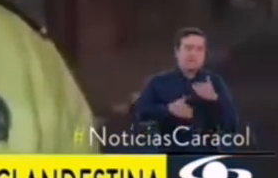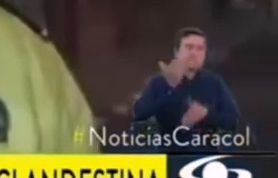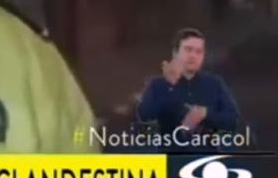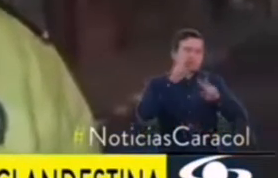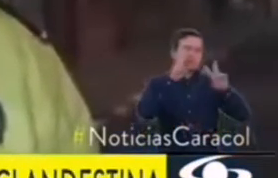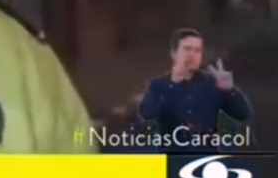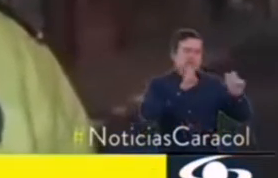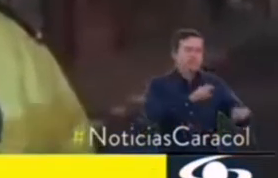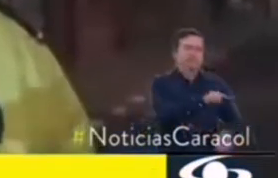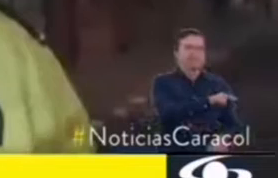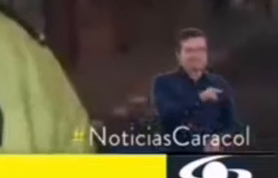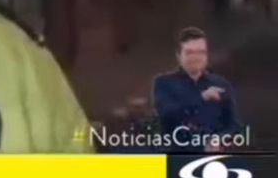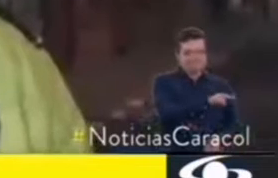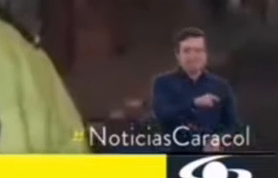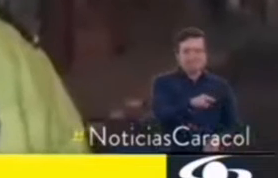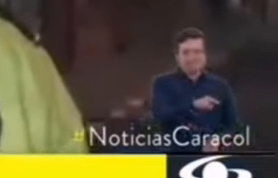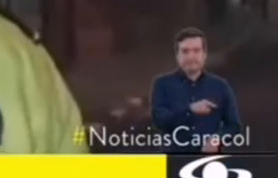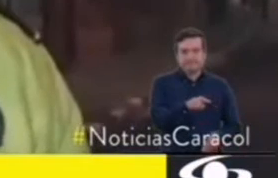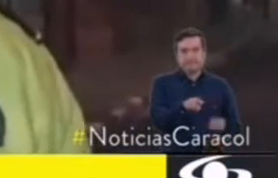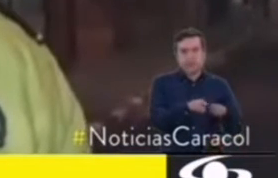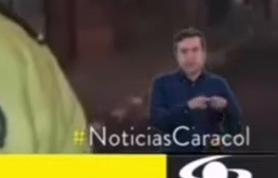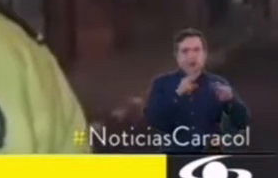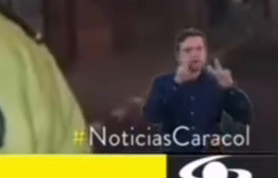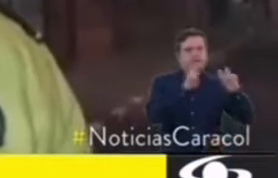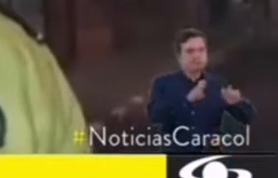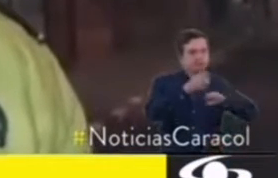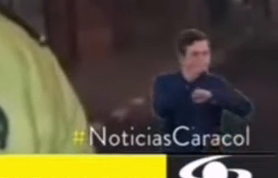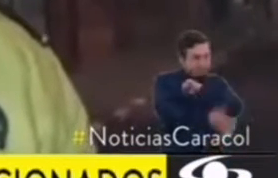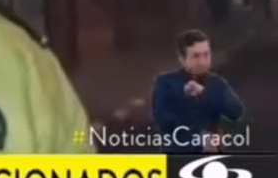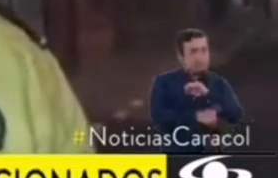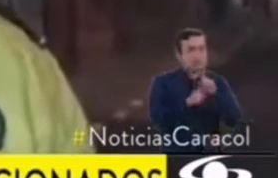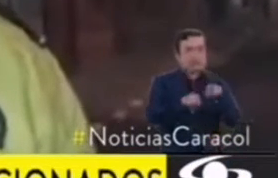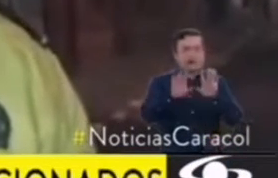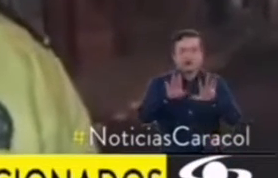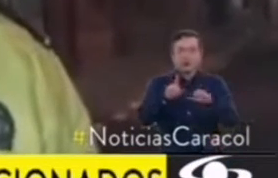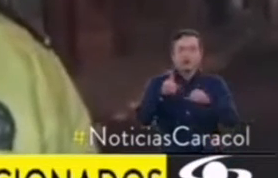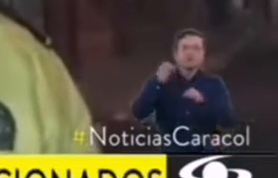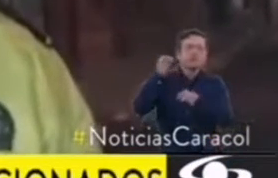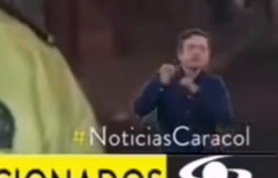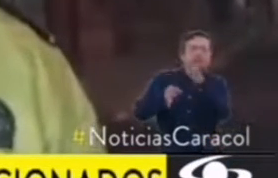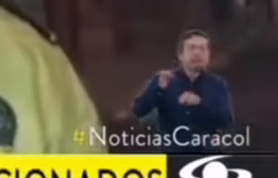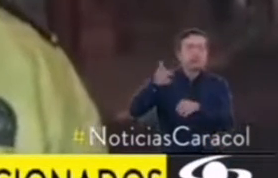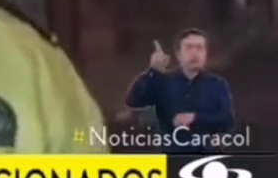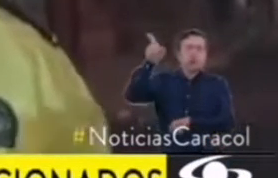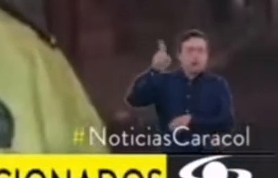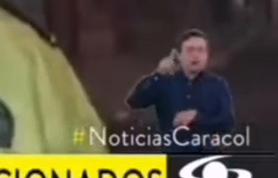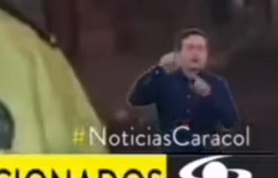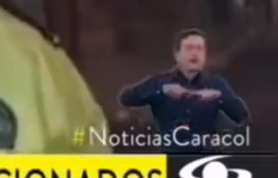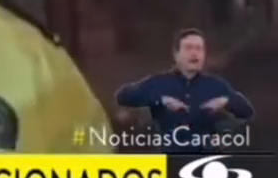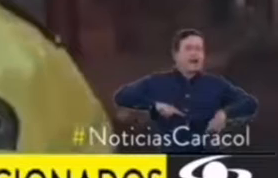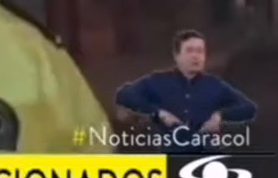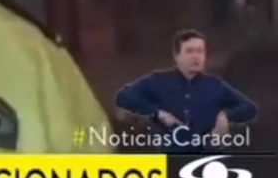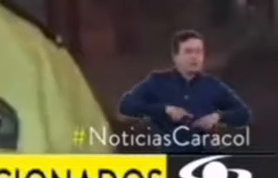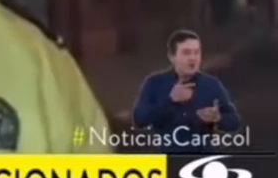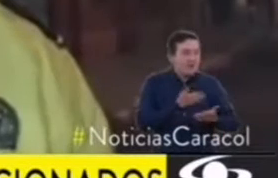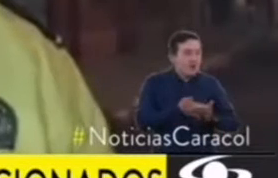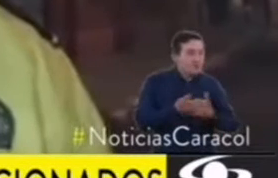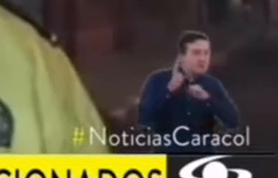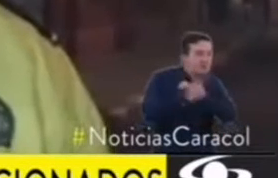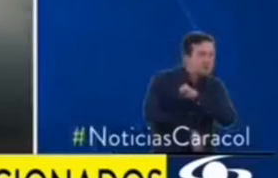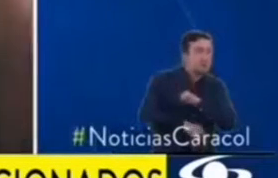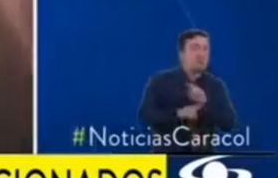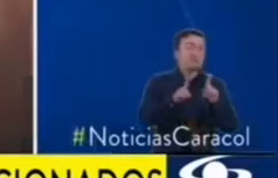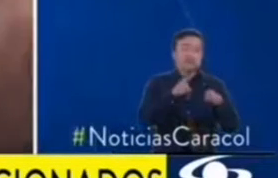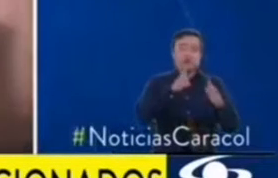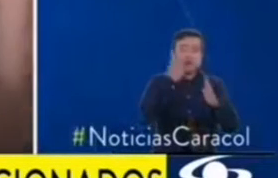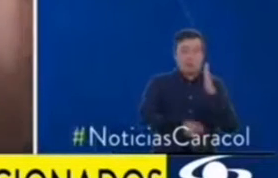investigaciones correspondientes, disciplinarias, penales y administrativas. Además, se le realizó los respectivos